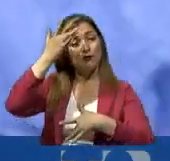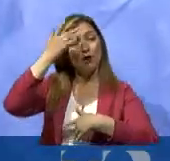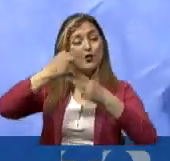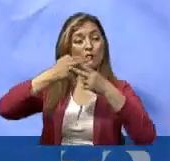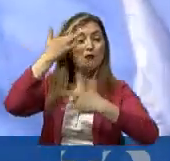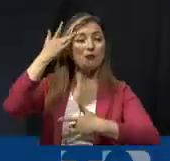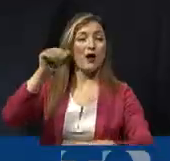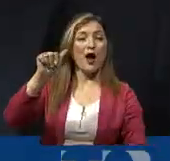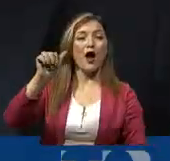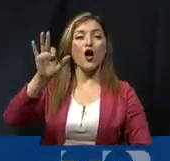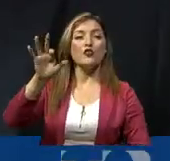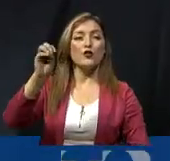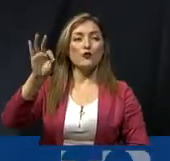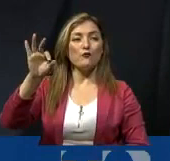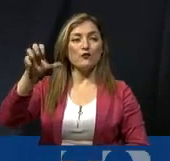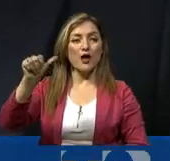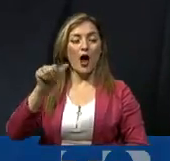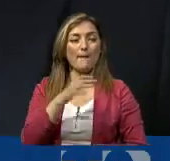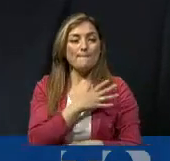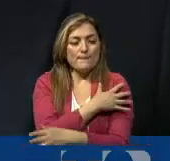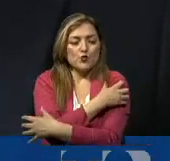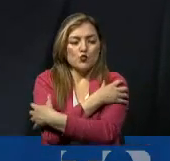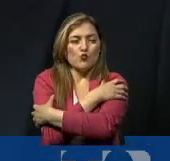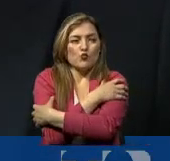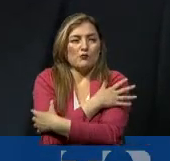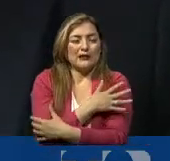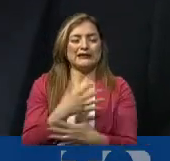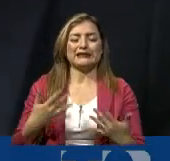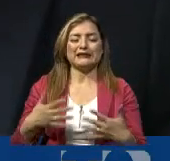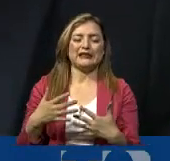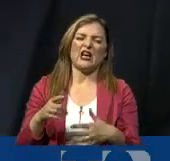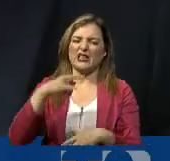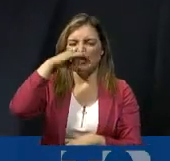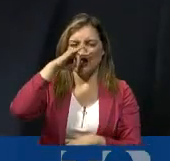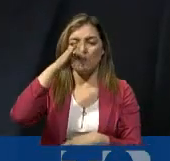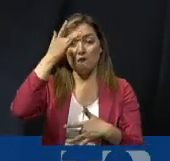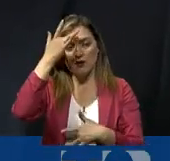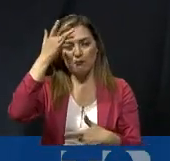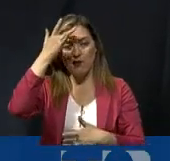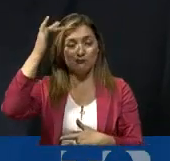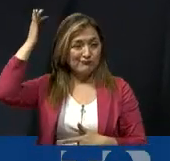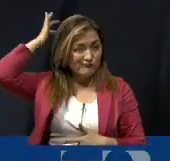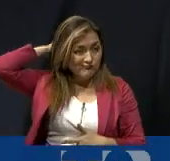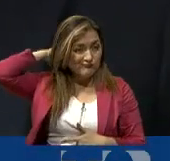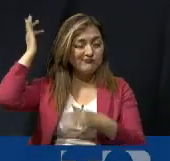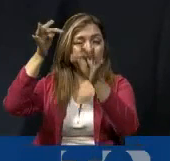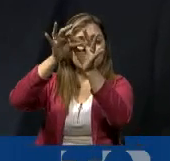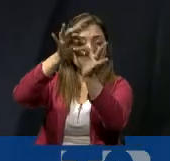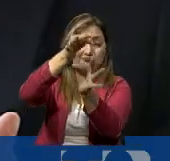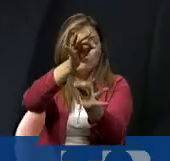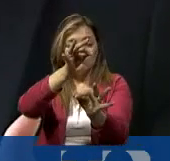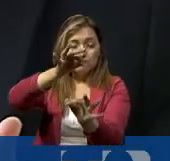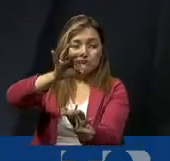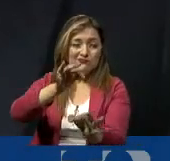es complicado que los pacientes con atrofia muscular espinal son pacientes que por sus complicaciones propias